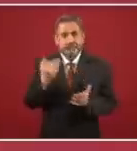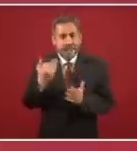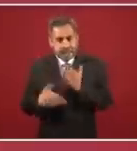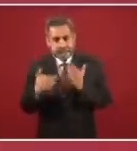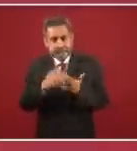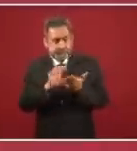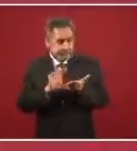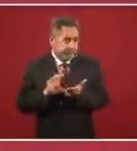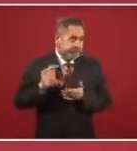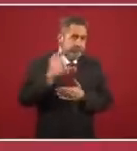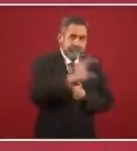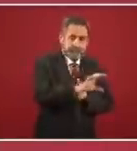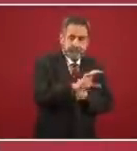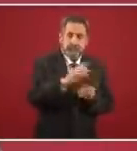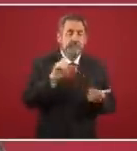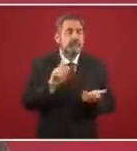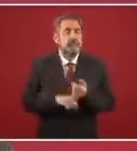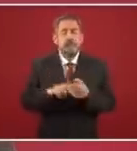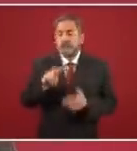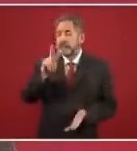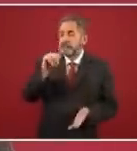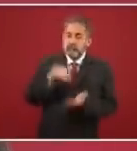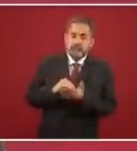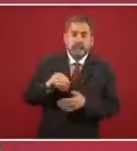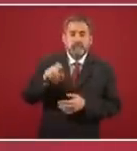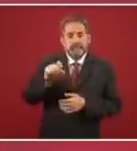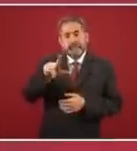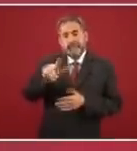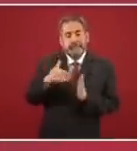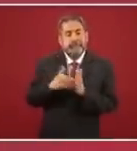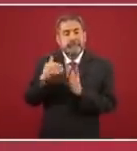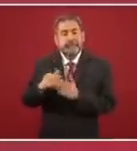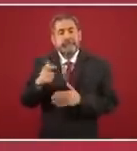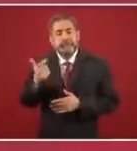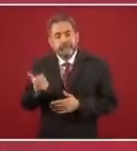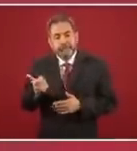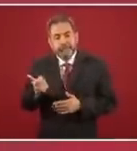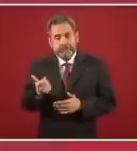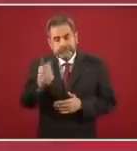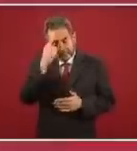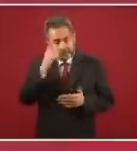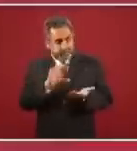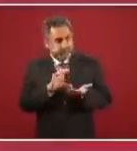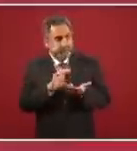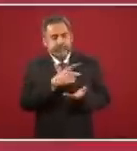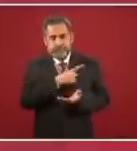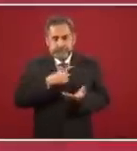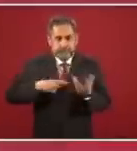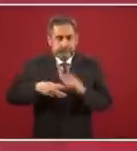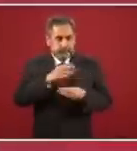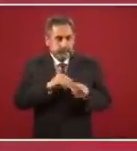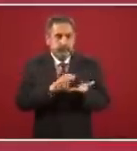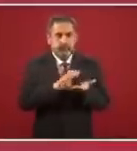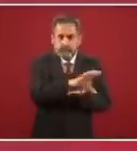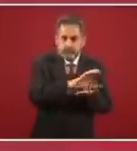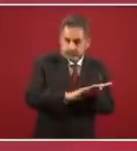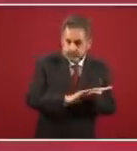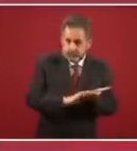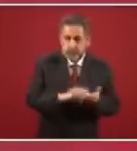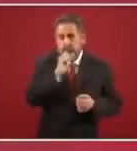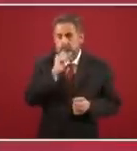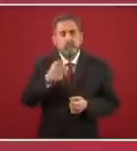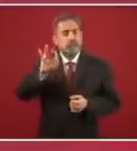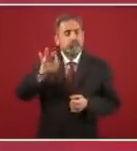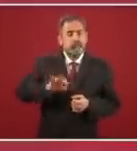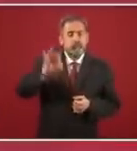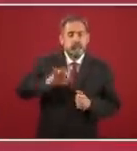Ese monto pendiente de pago es de 2.027 millones de pesos por amortización de deuda y también intereses